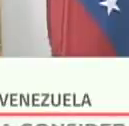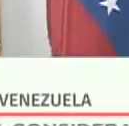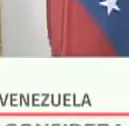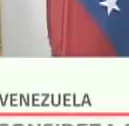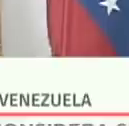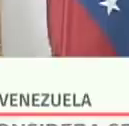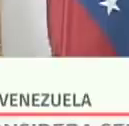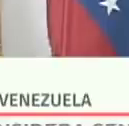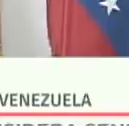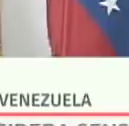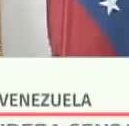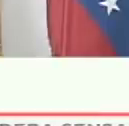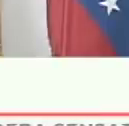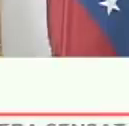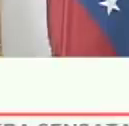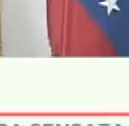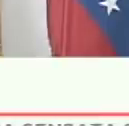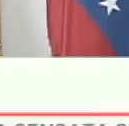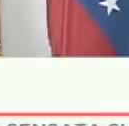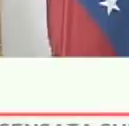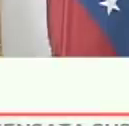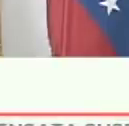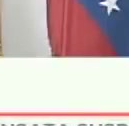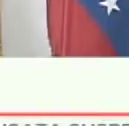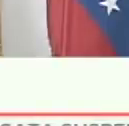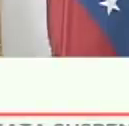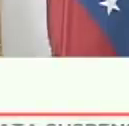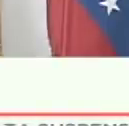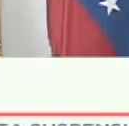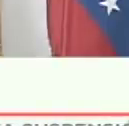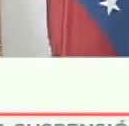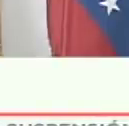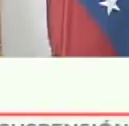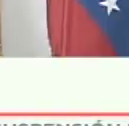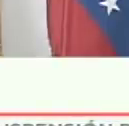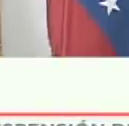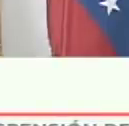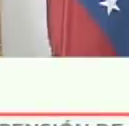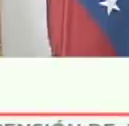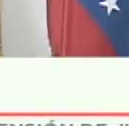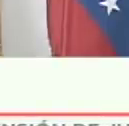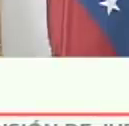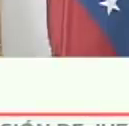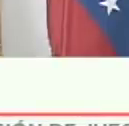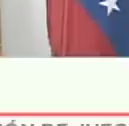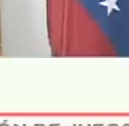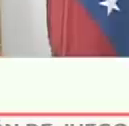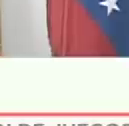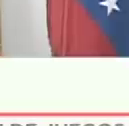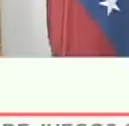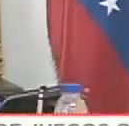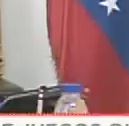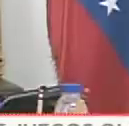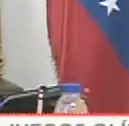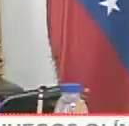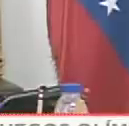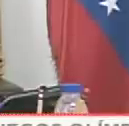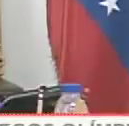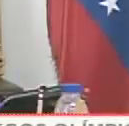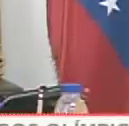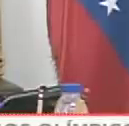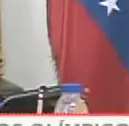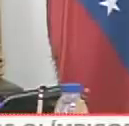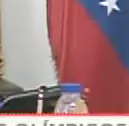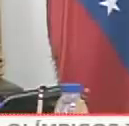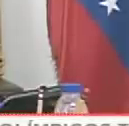pueblo en estos días de sacrificio, de paciencia, de lucha,